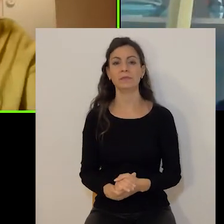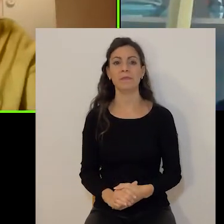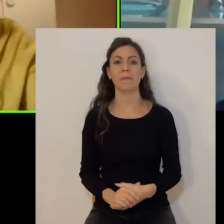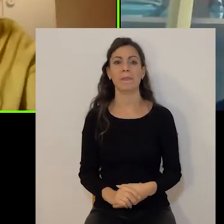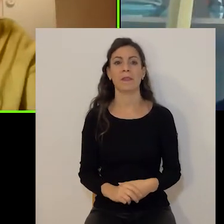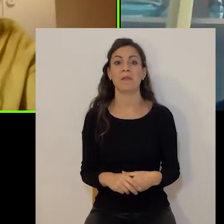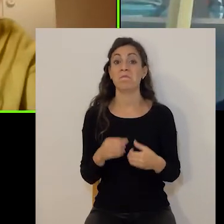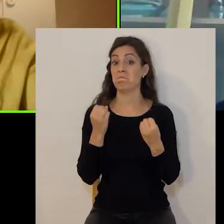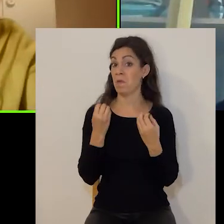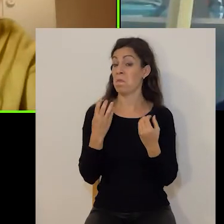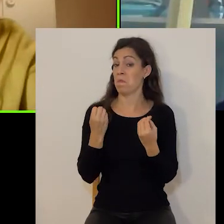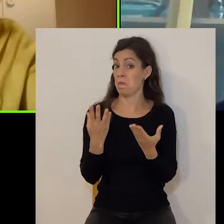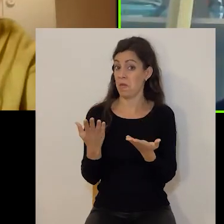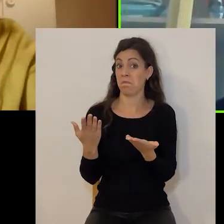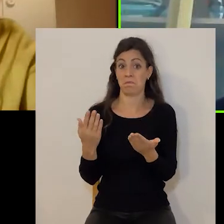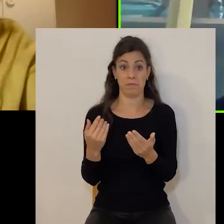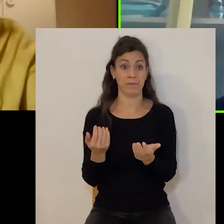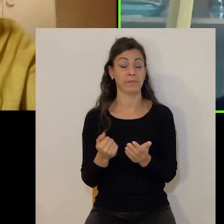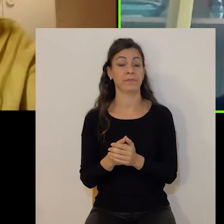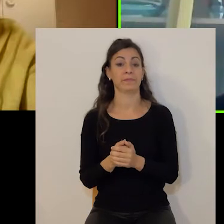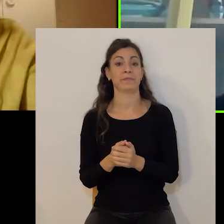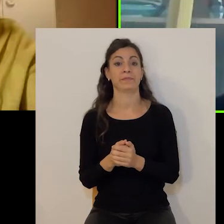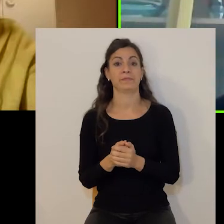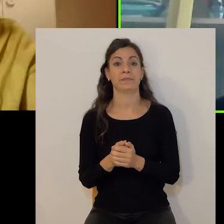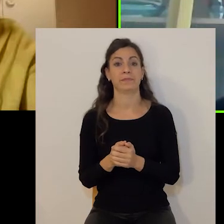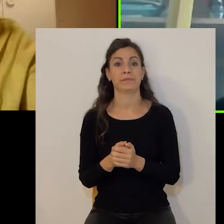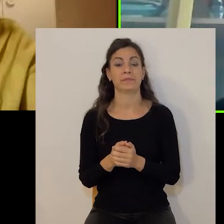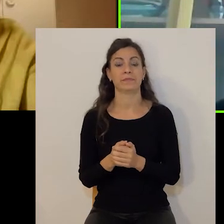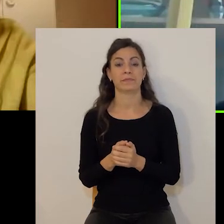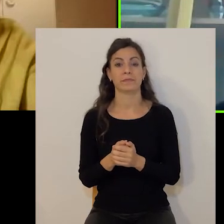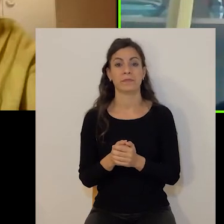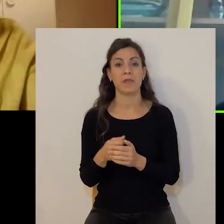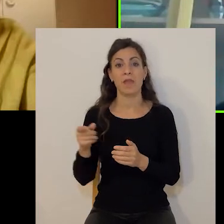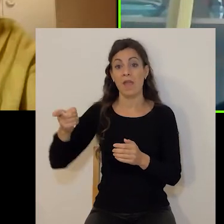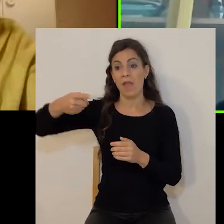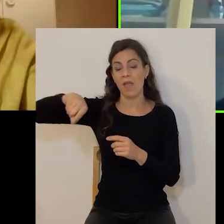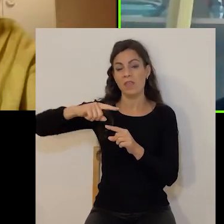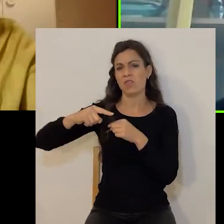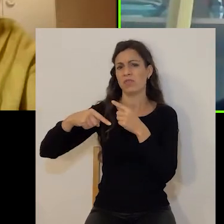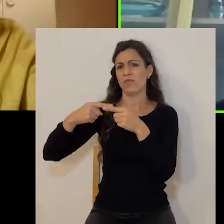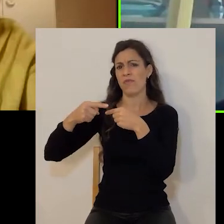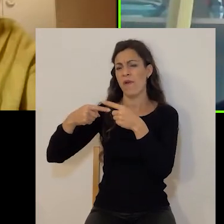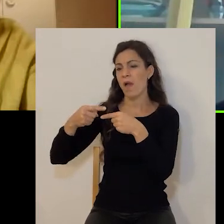dificultad, que van bien, que tienen familias,